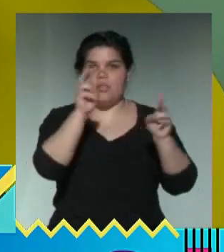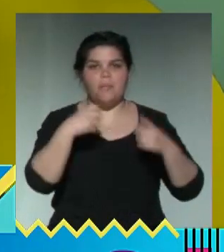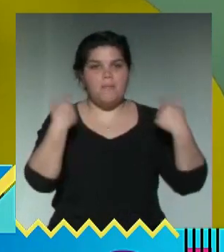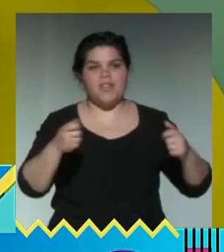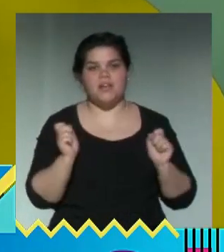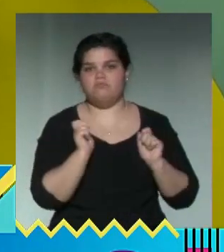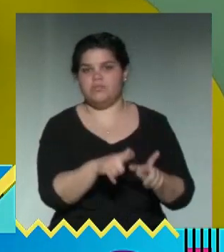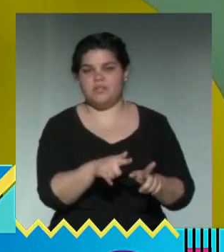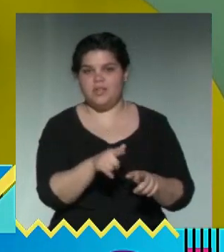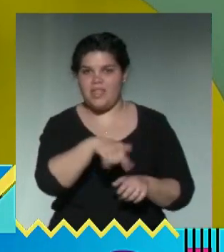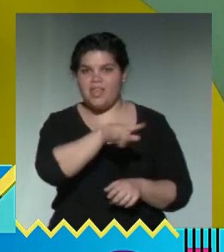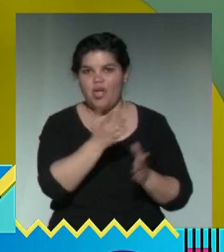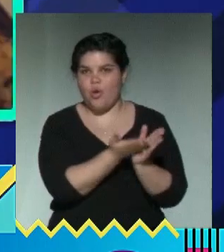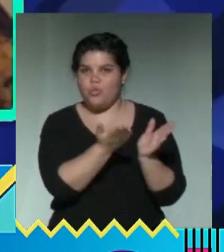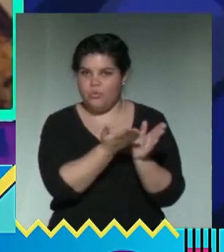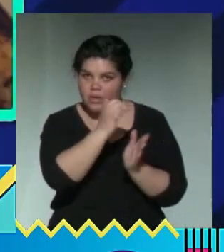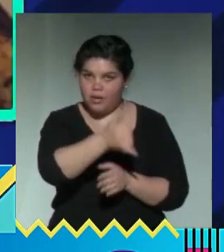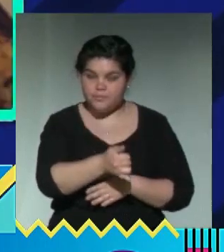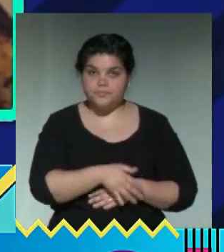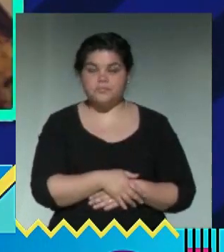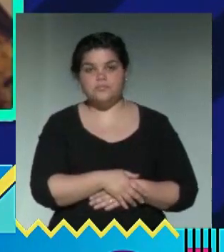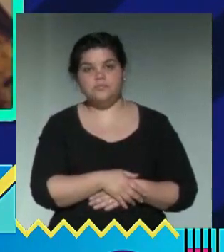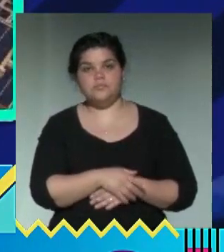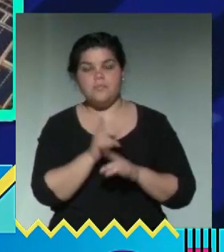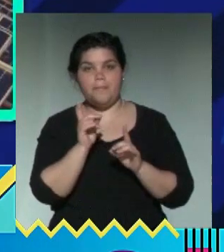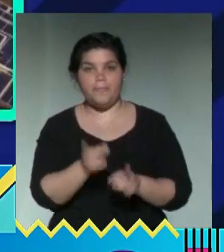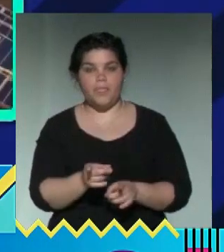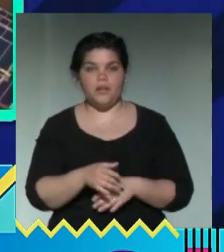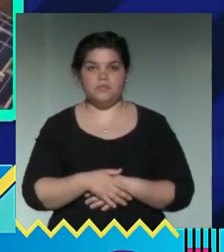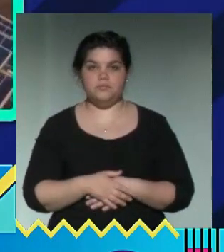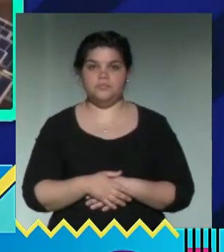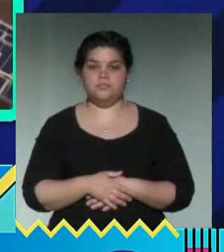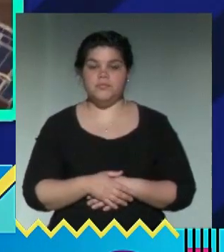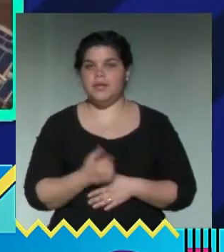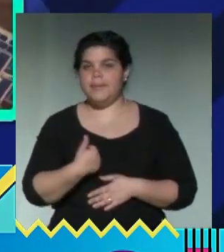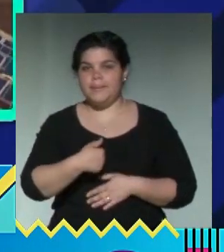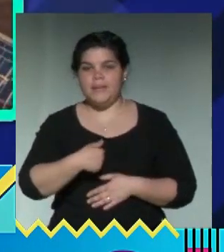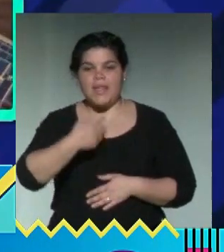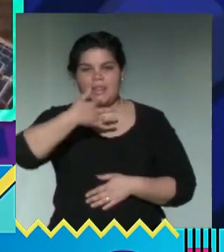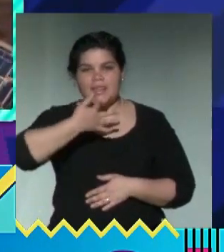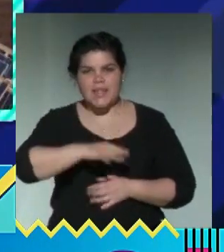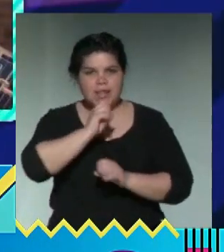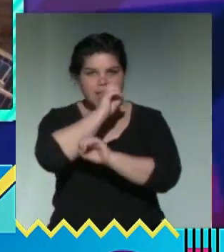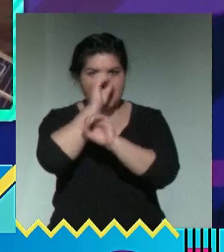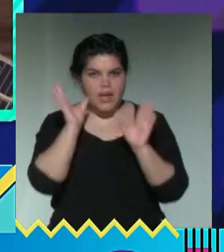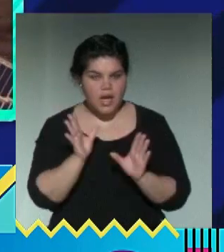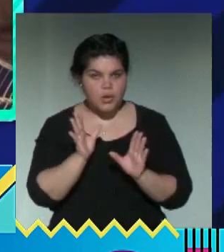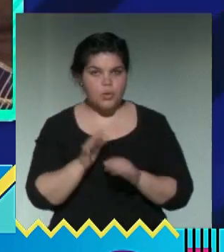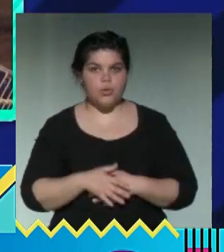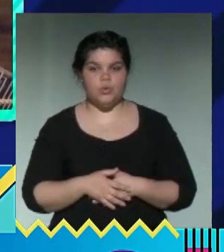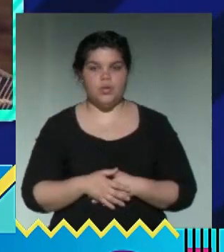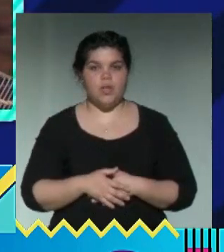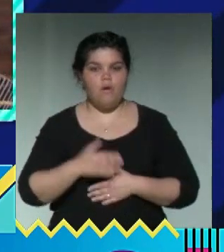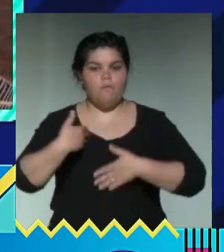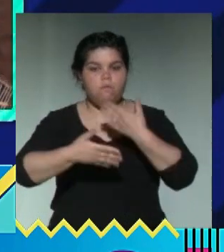Así que también yo creo que esta creación de conciencia, este